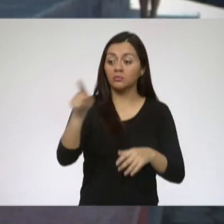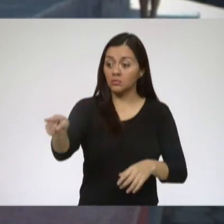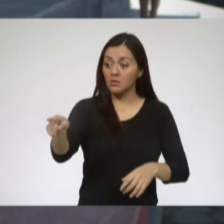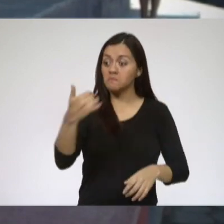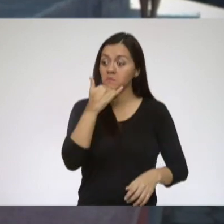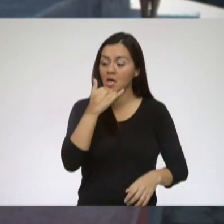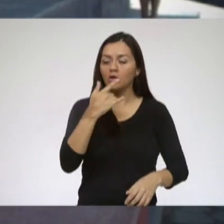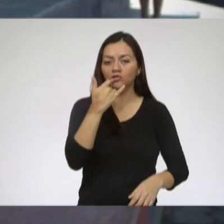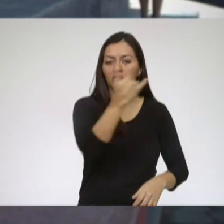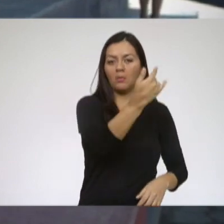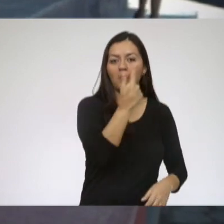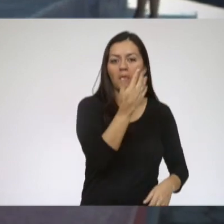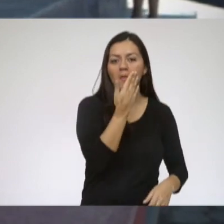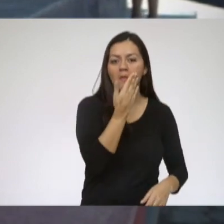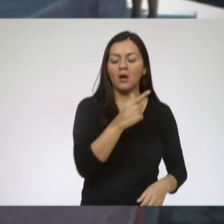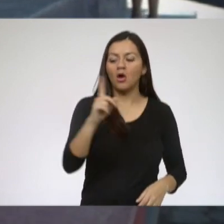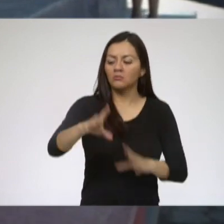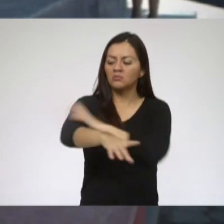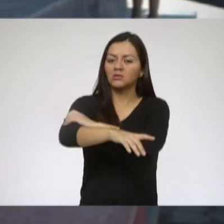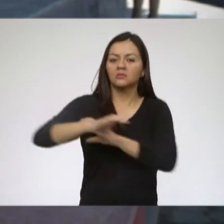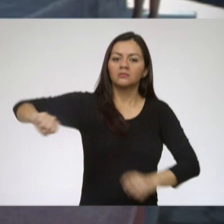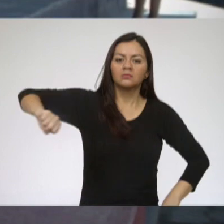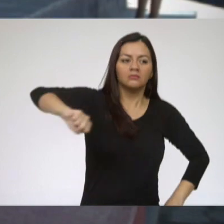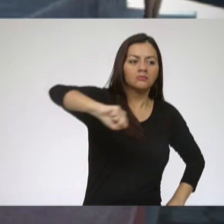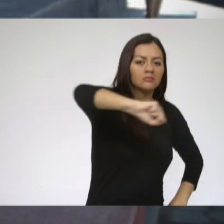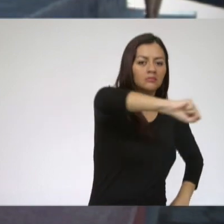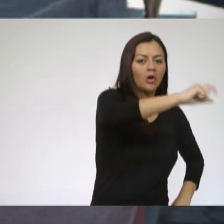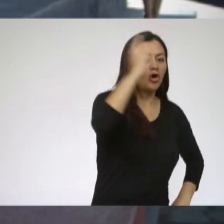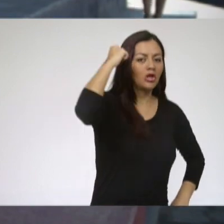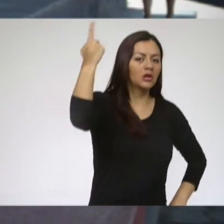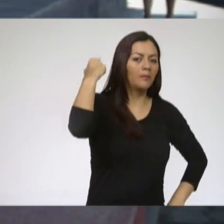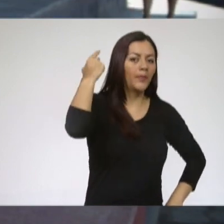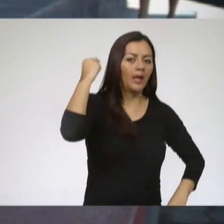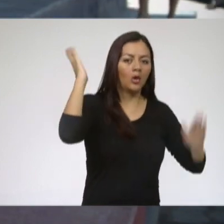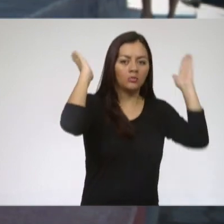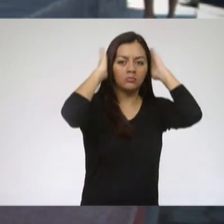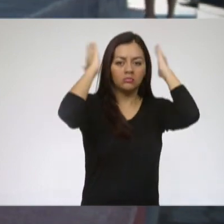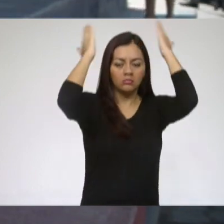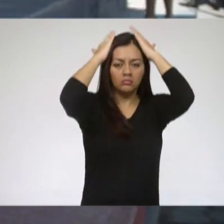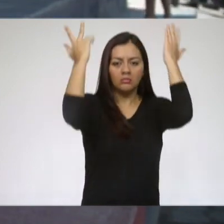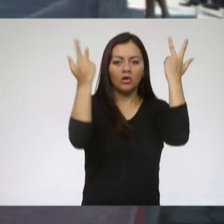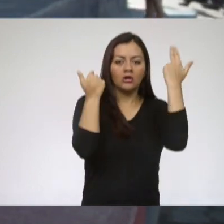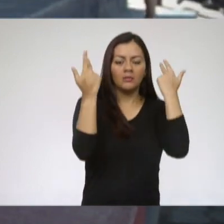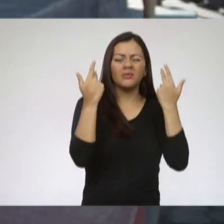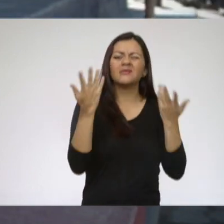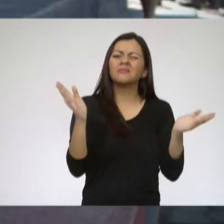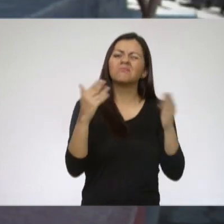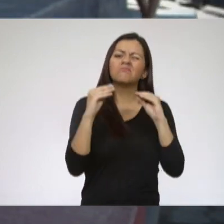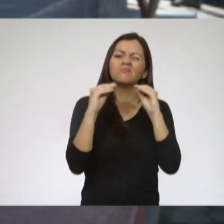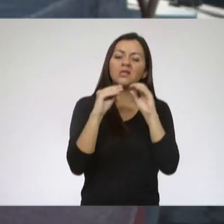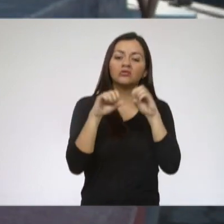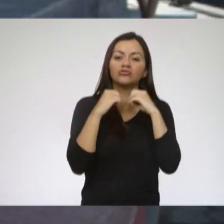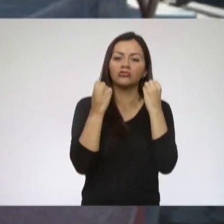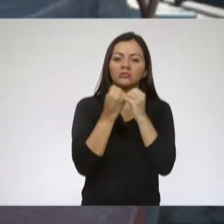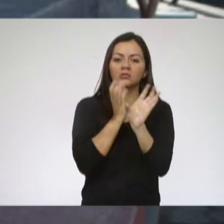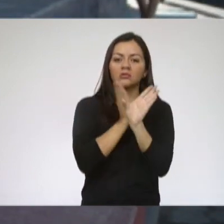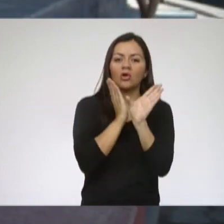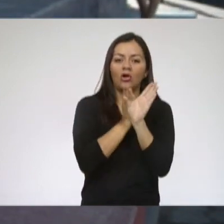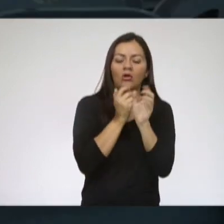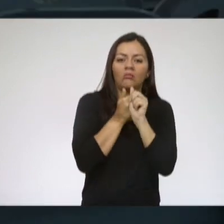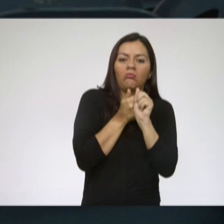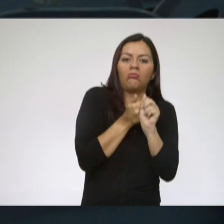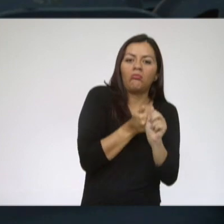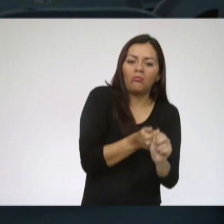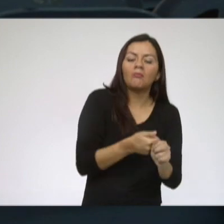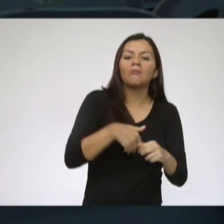padres que te llevan del brazo a la peluquería. Es algo, o sea, es sobre todo una presión social y psicológica más que una agresión